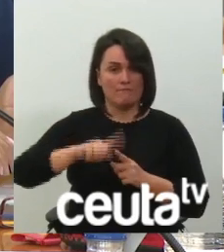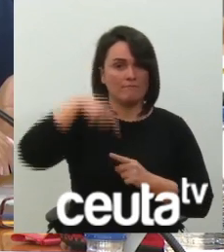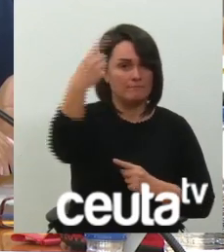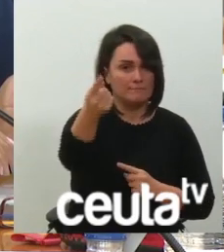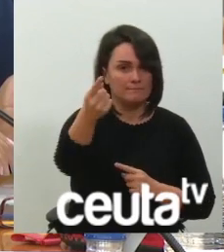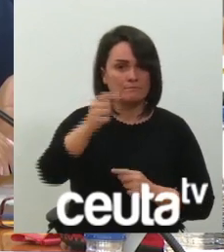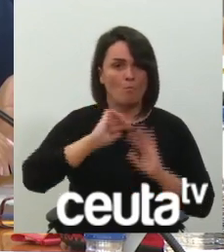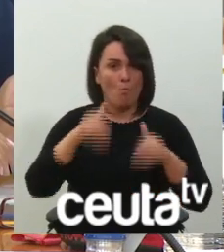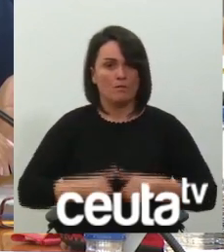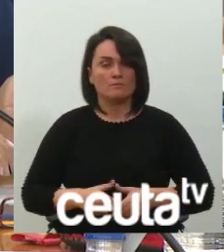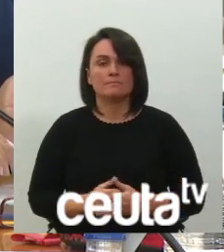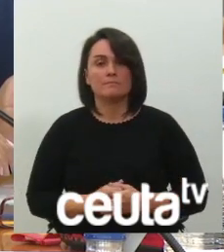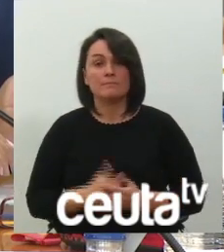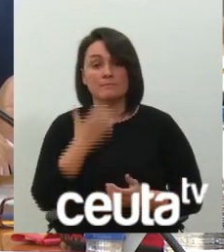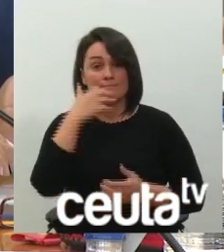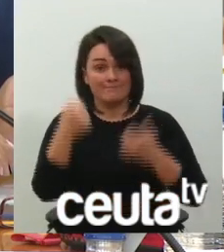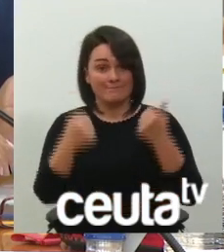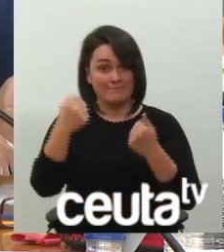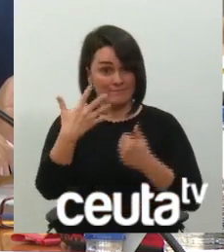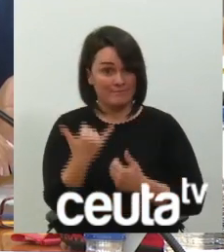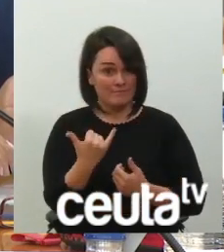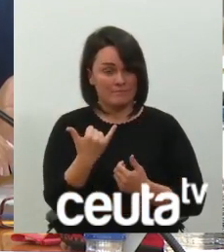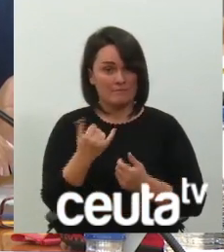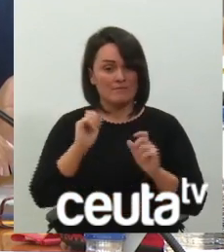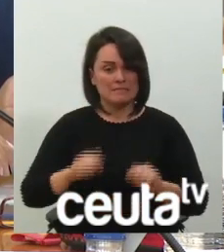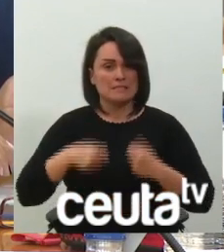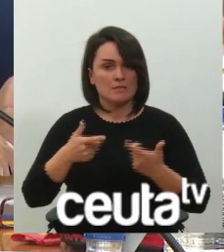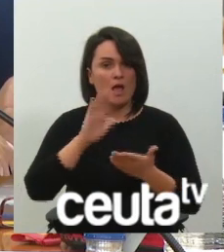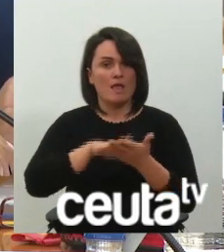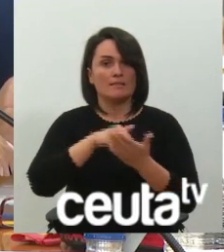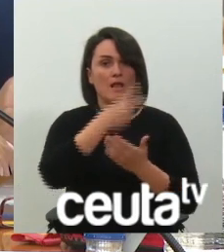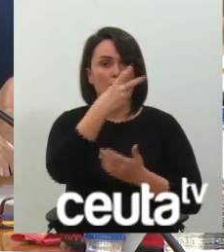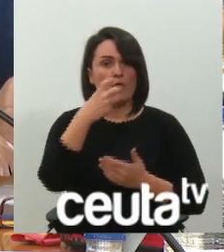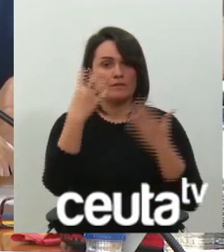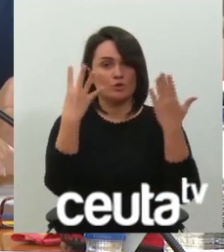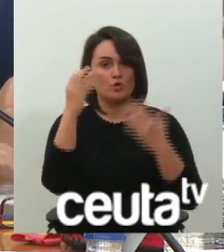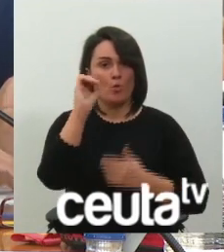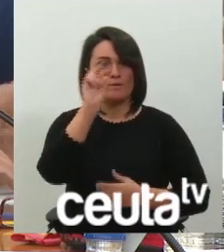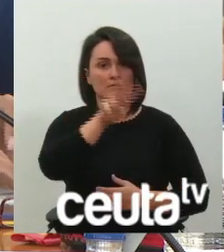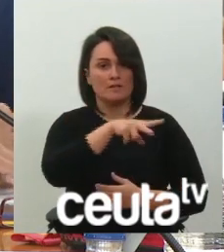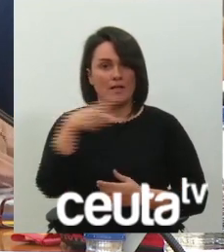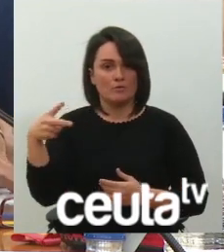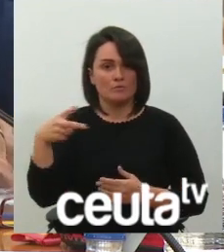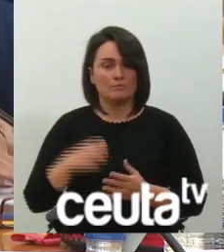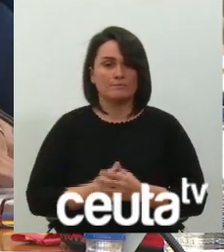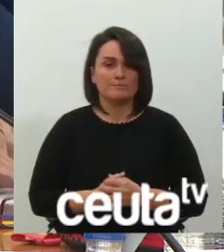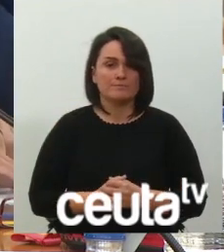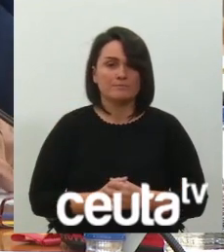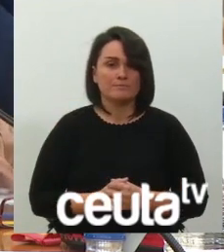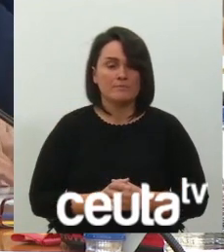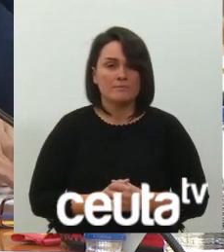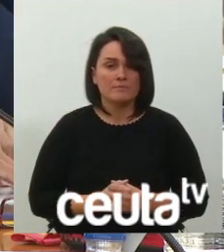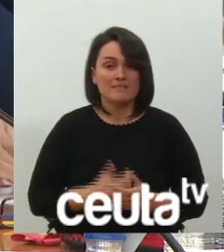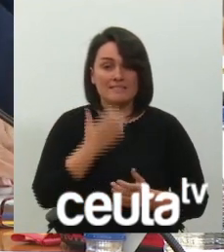si vienen con coche el costo puede llegar hasta los 190 euros si viene